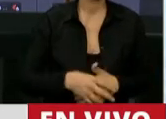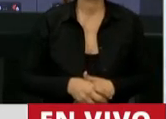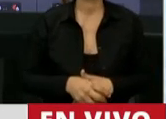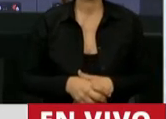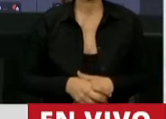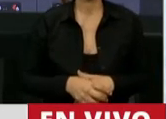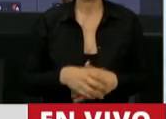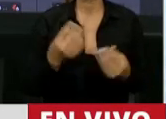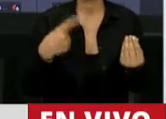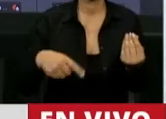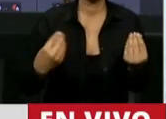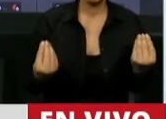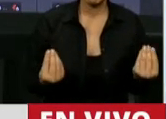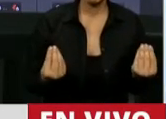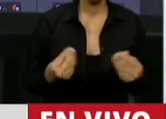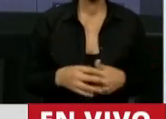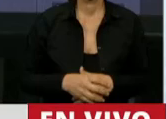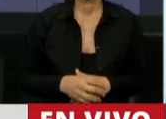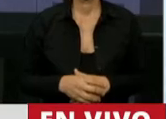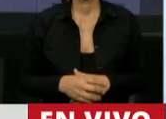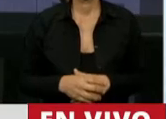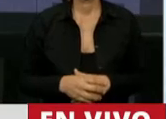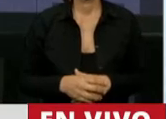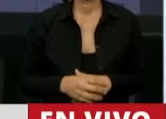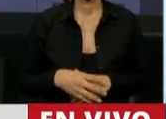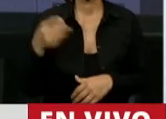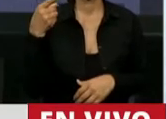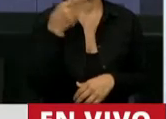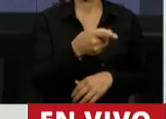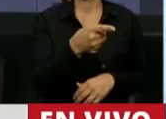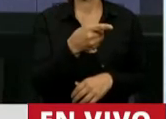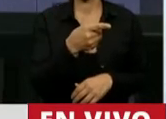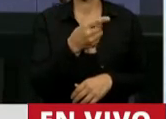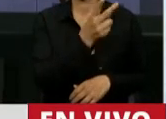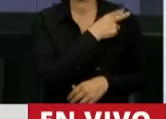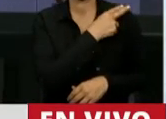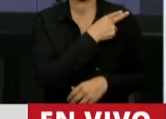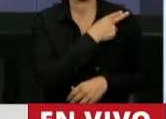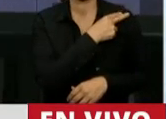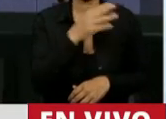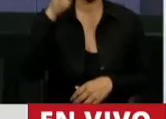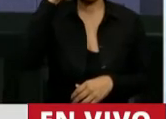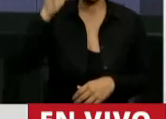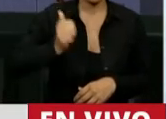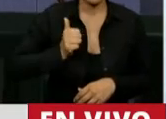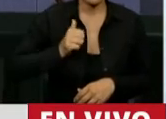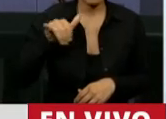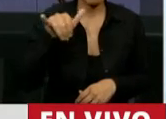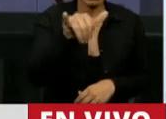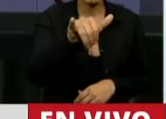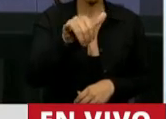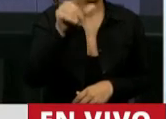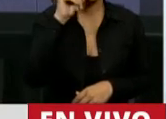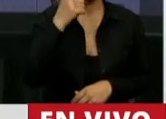que ver con un hecho puntual y es contra el jefe de la Fuerza Aérea Argentina, el brigadier